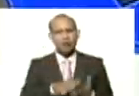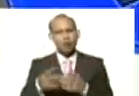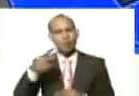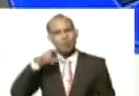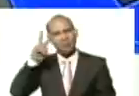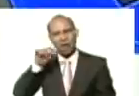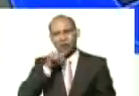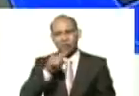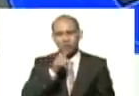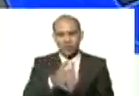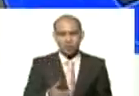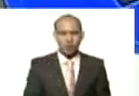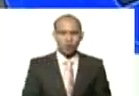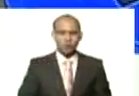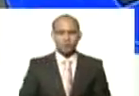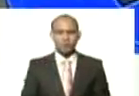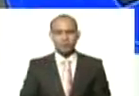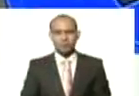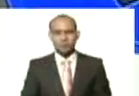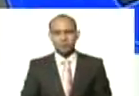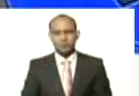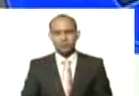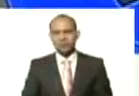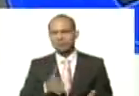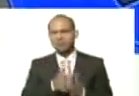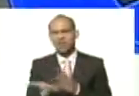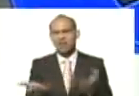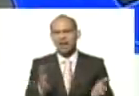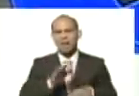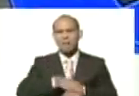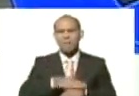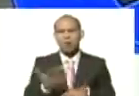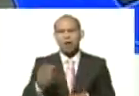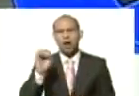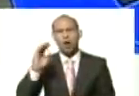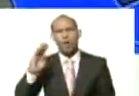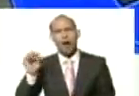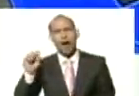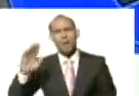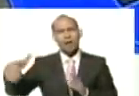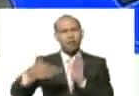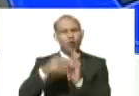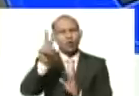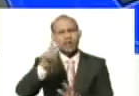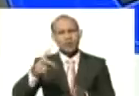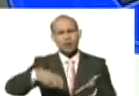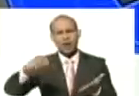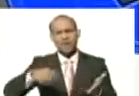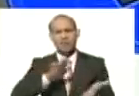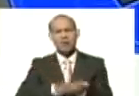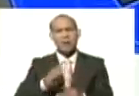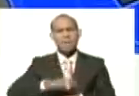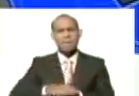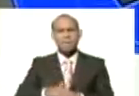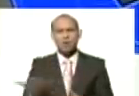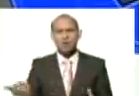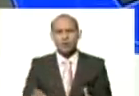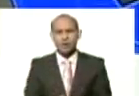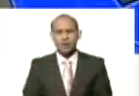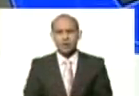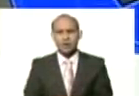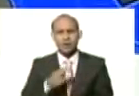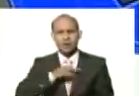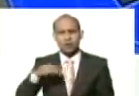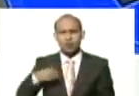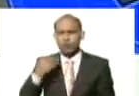especulación. ¿A cuenta de qué de repente viene Obama a firmar un decreto así? ¿A cuenta de qué? Estamos en